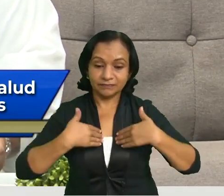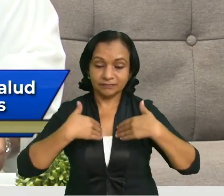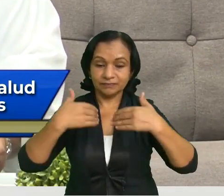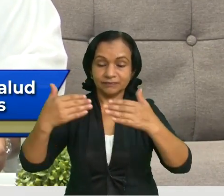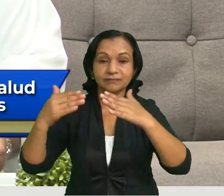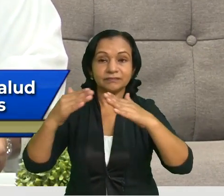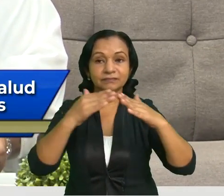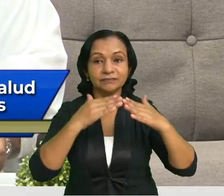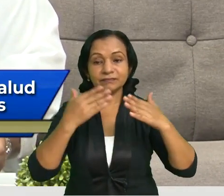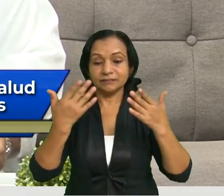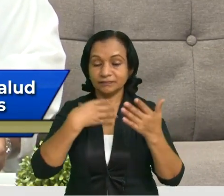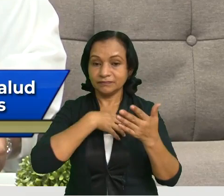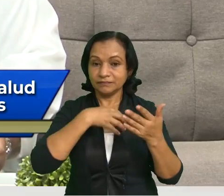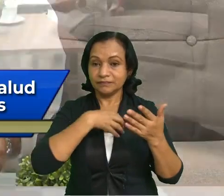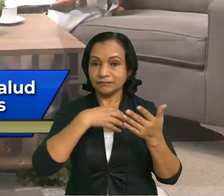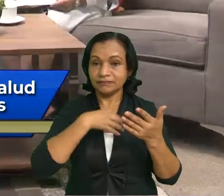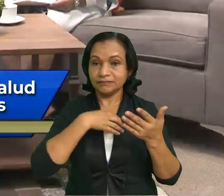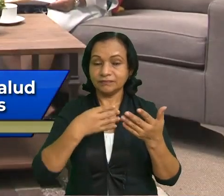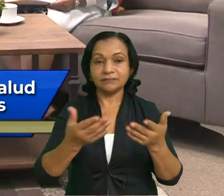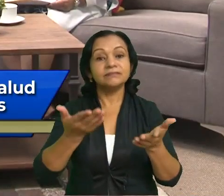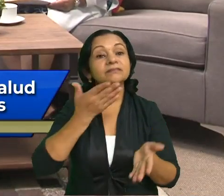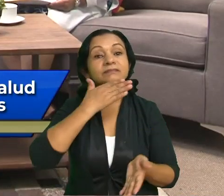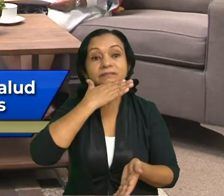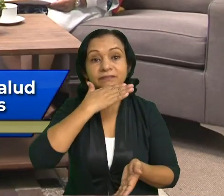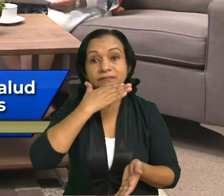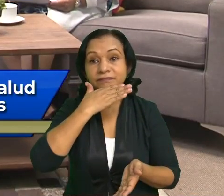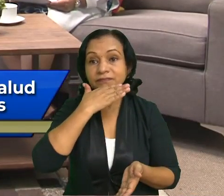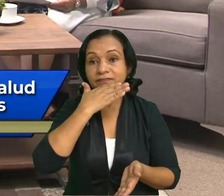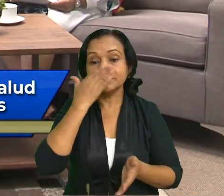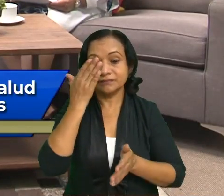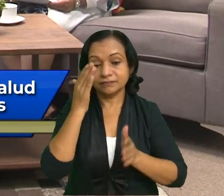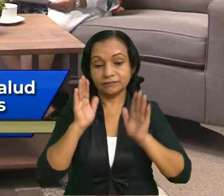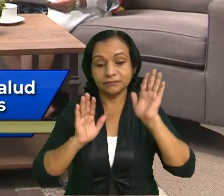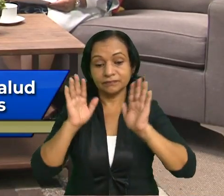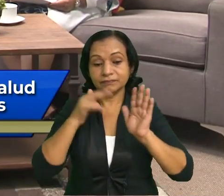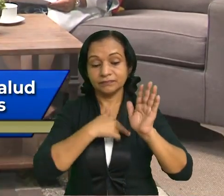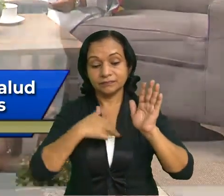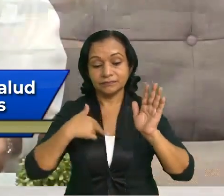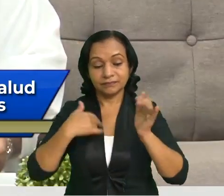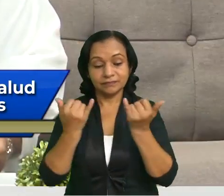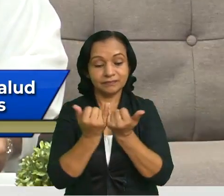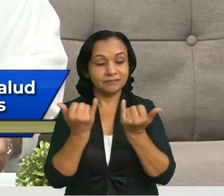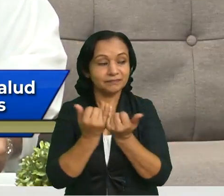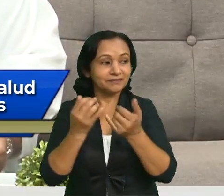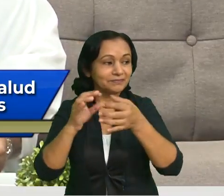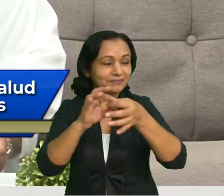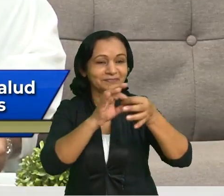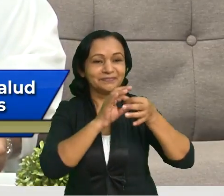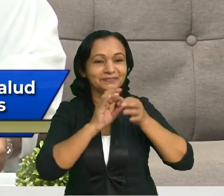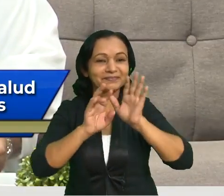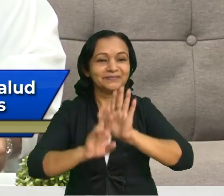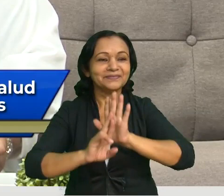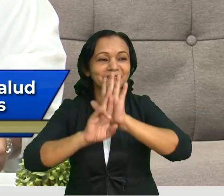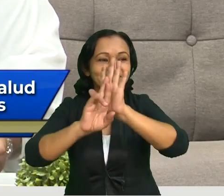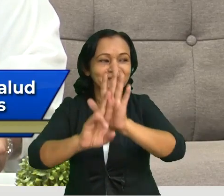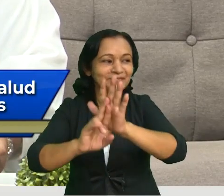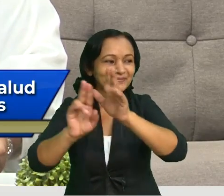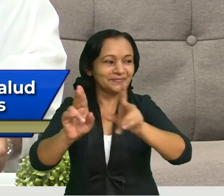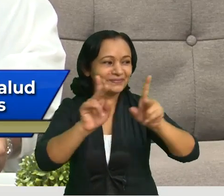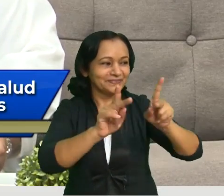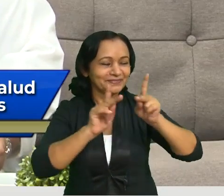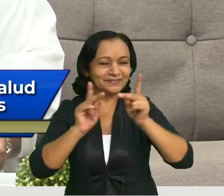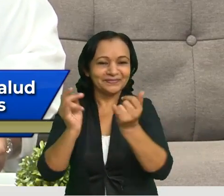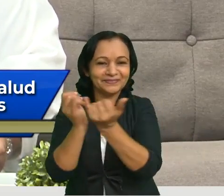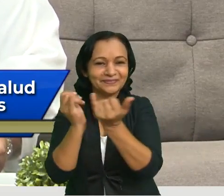porque si sólo fuéramos nosotros sería muy difícil cumplir pero la participación de la comunidad organizada y la respuesta de la población y la